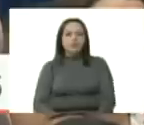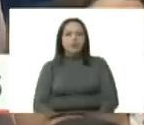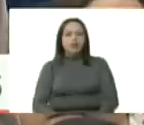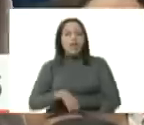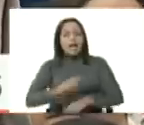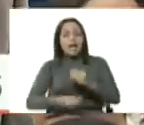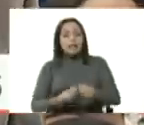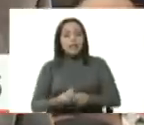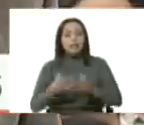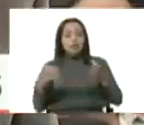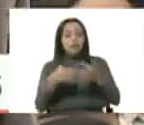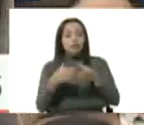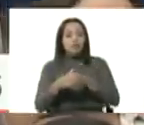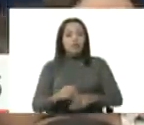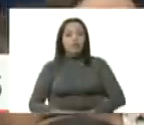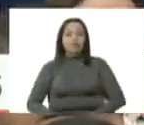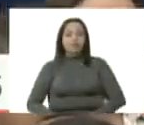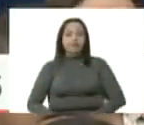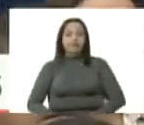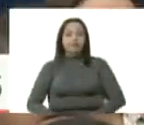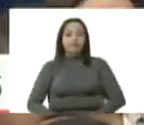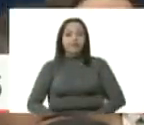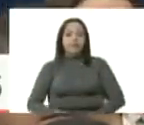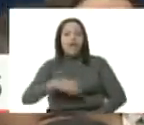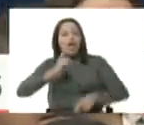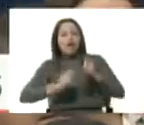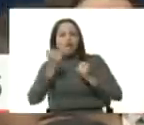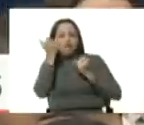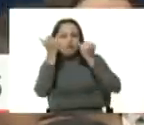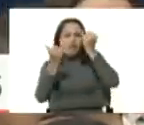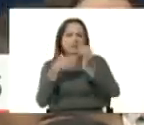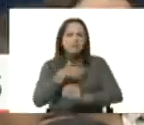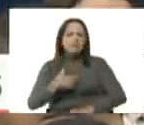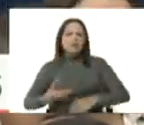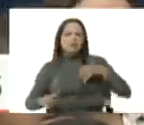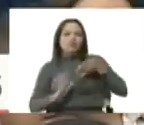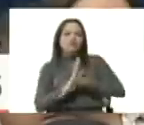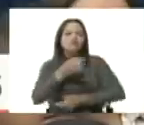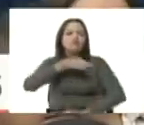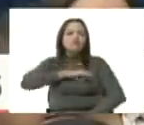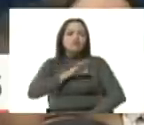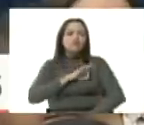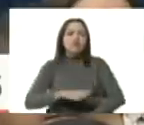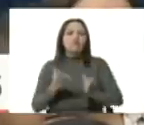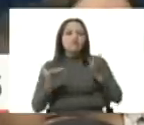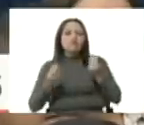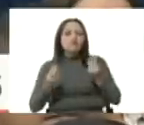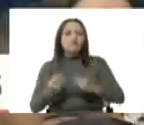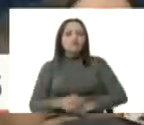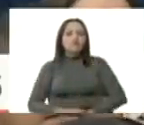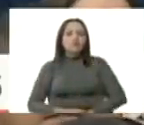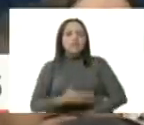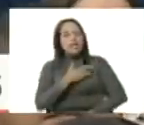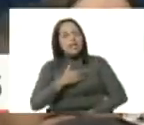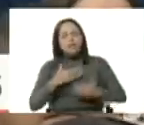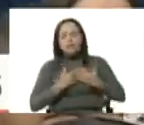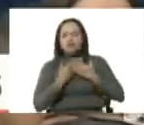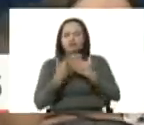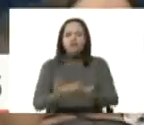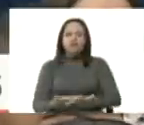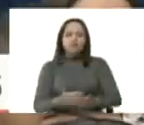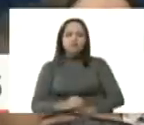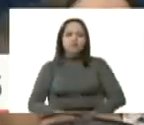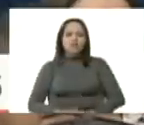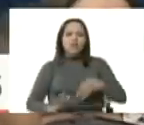a estos sectores. Parte de alguna de las ideas, señor presidente, en materia social, hay mucho que nosotros queremos aportar producto